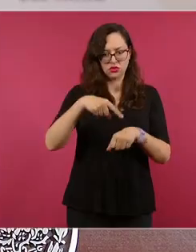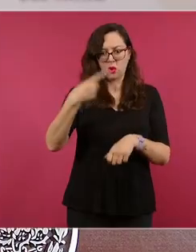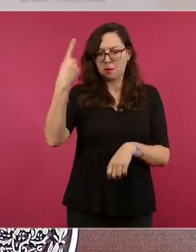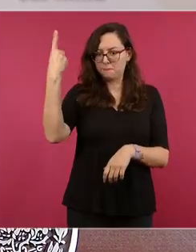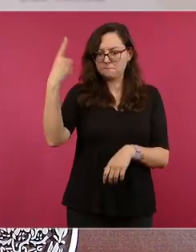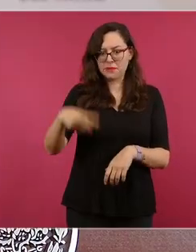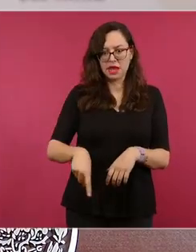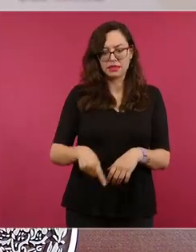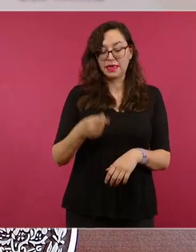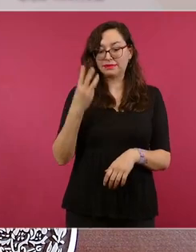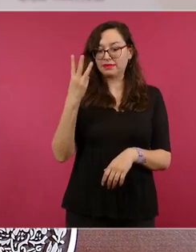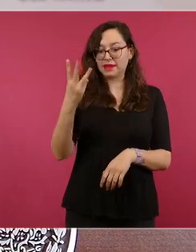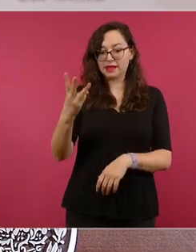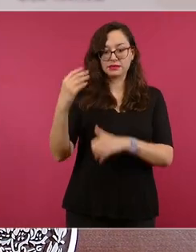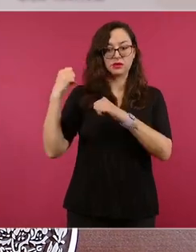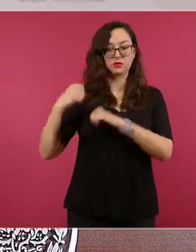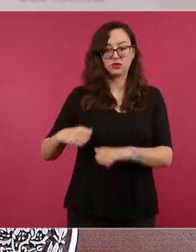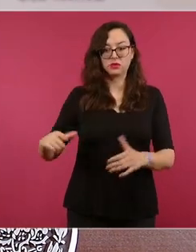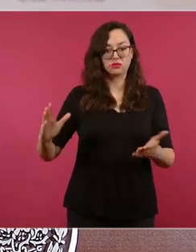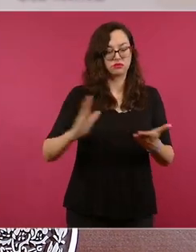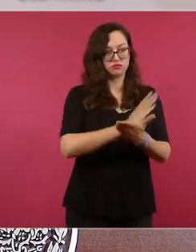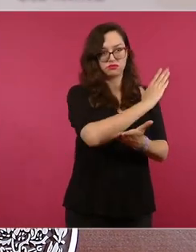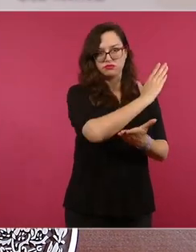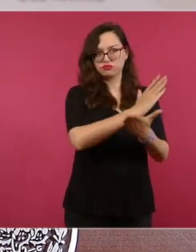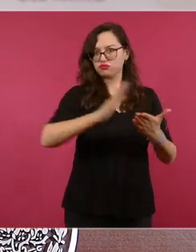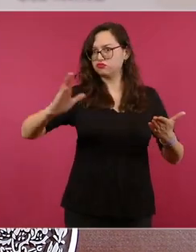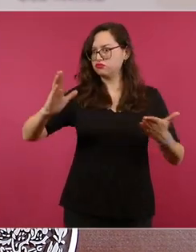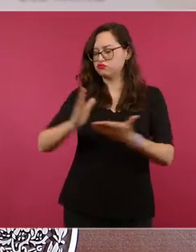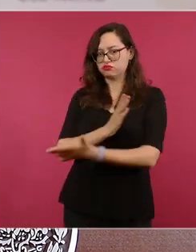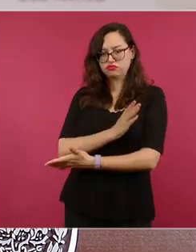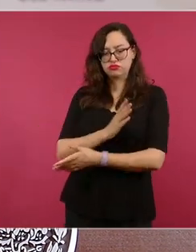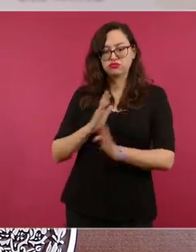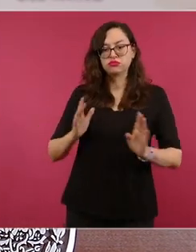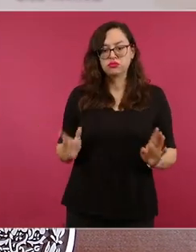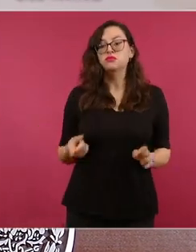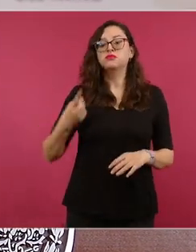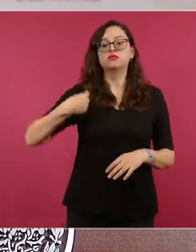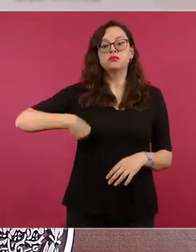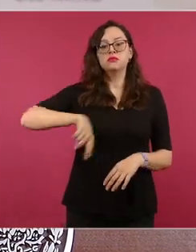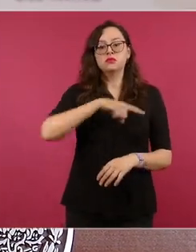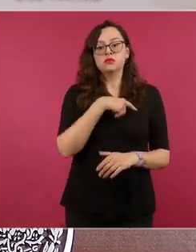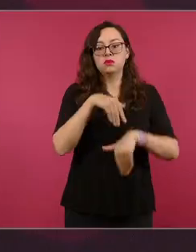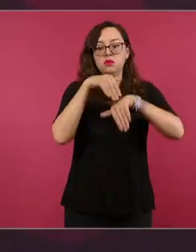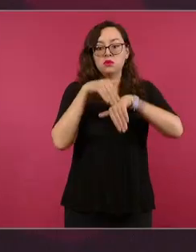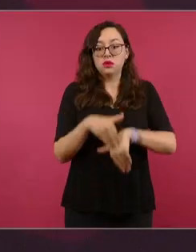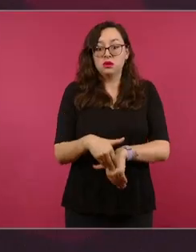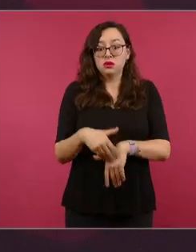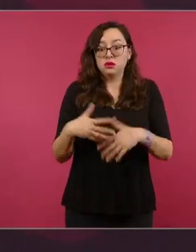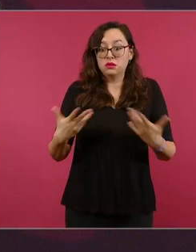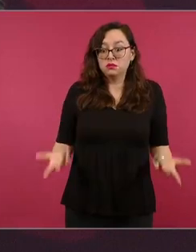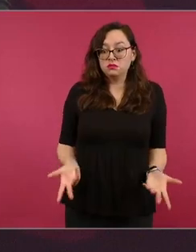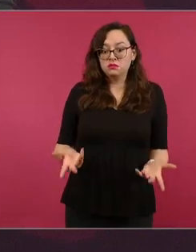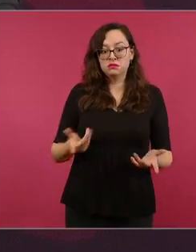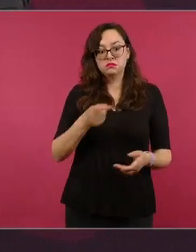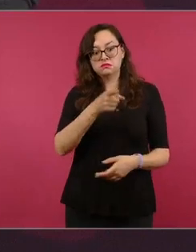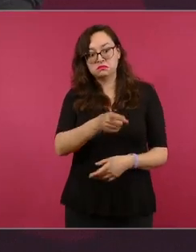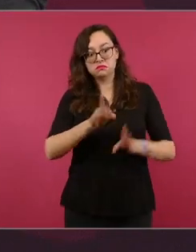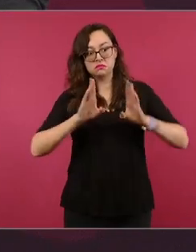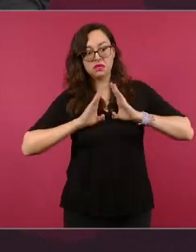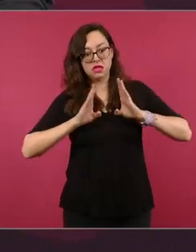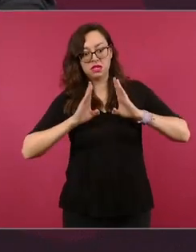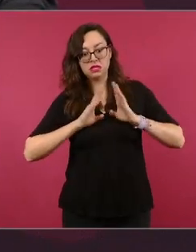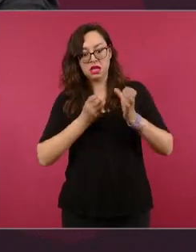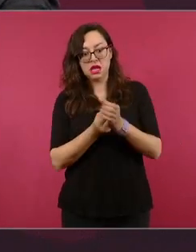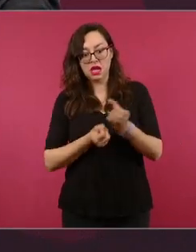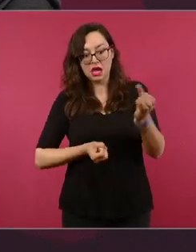antes, y hay una división de poderes, y estas decisiones